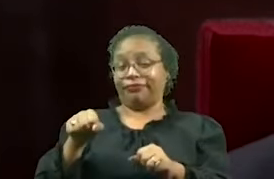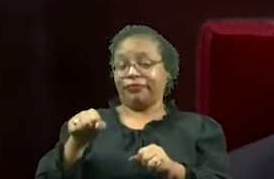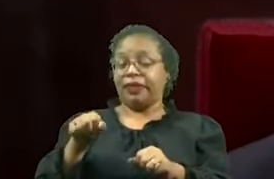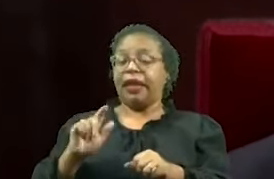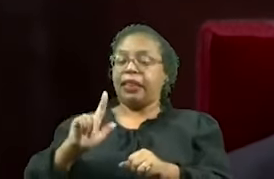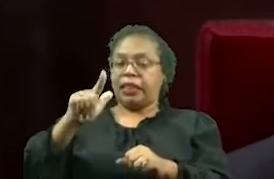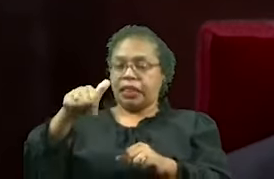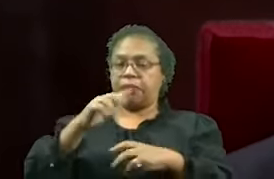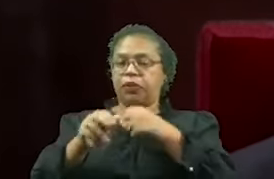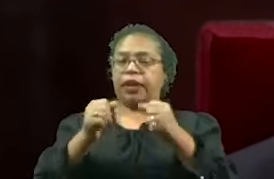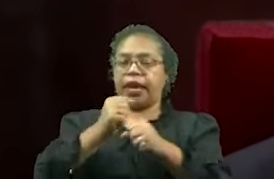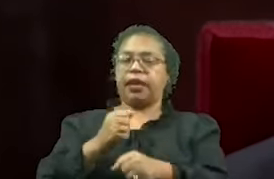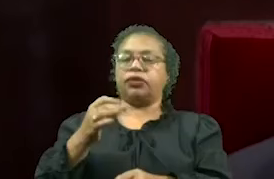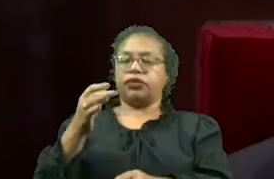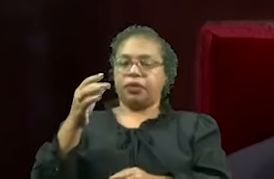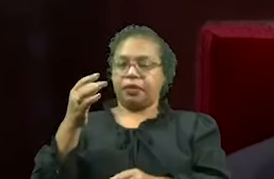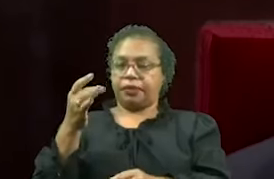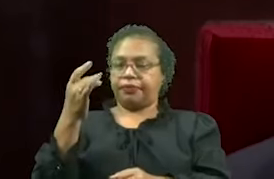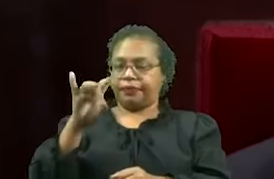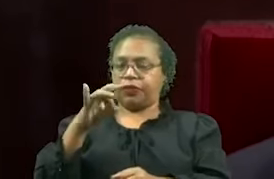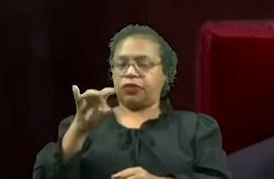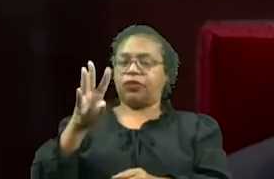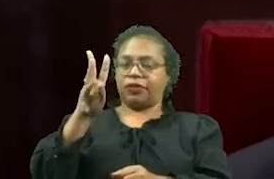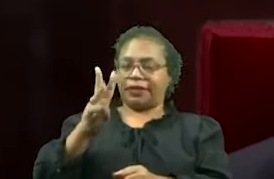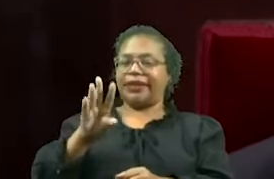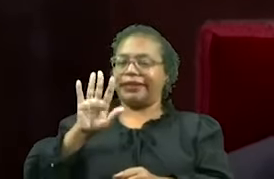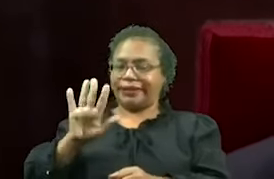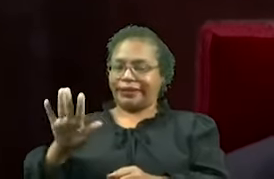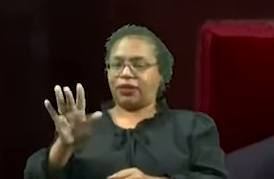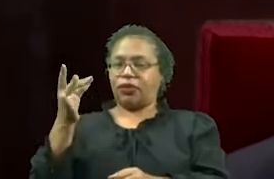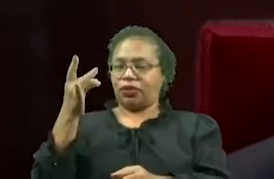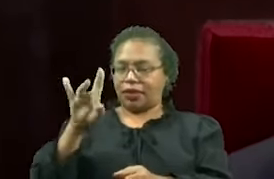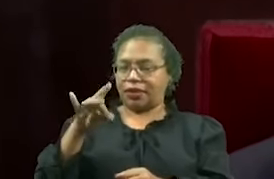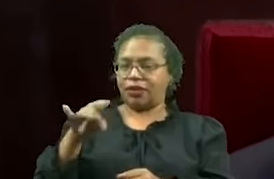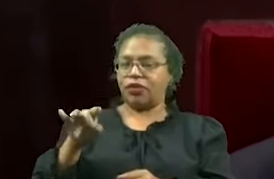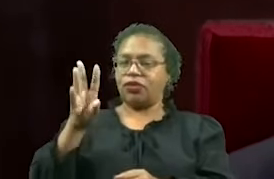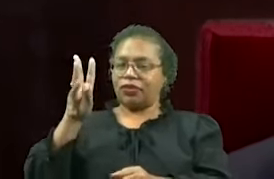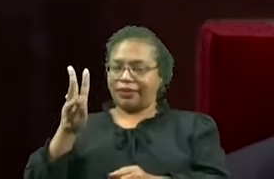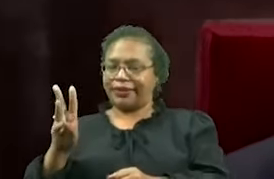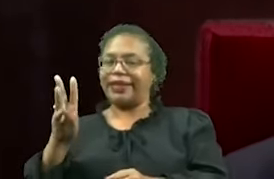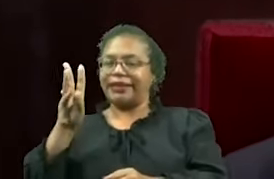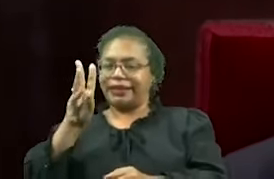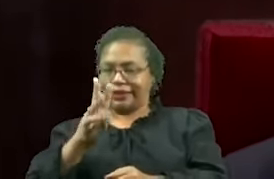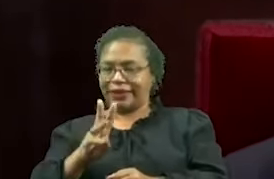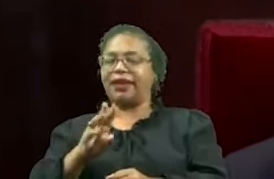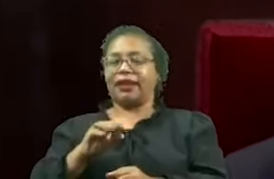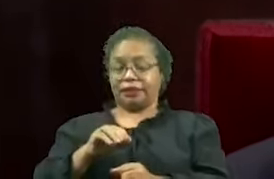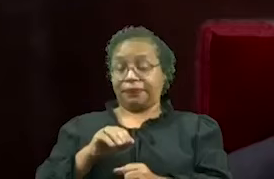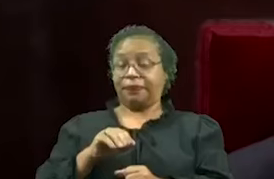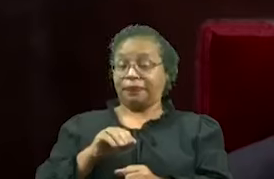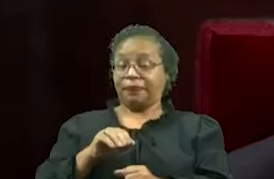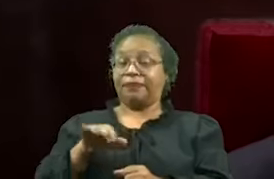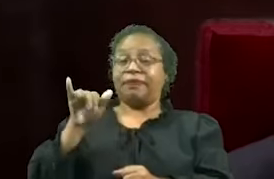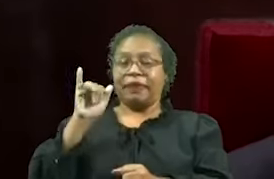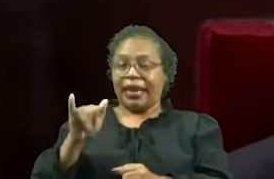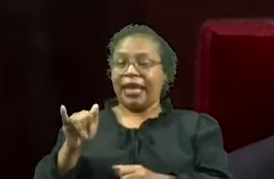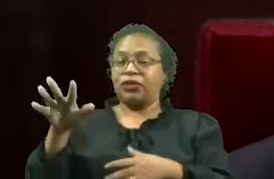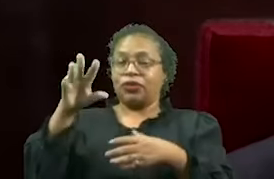1865 en 1800 y en 1874 fueron parte de un patrón que no